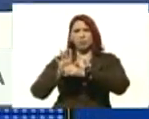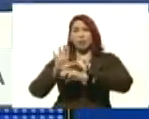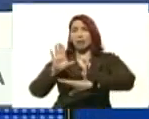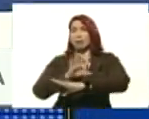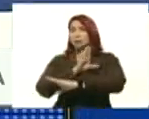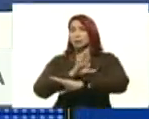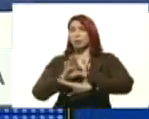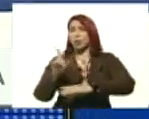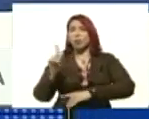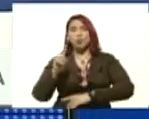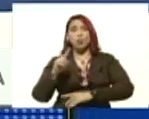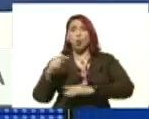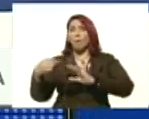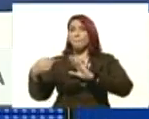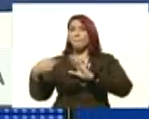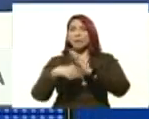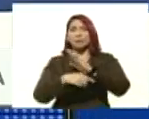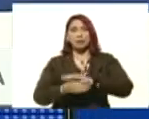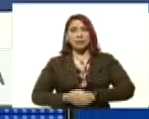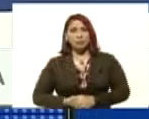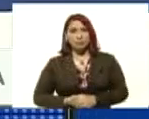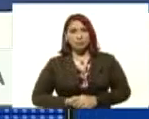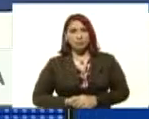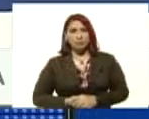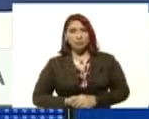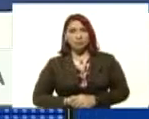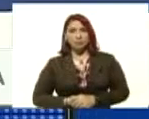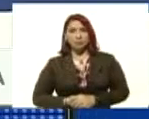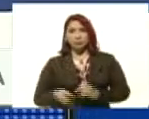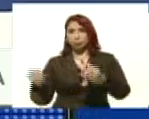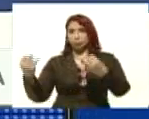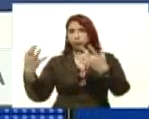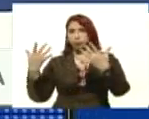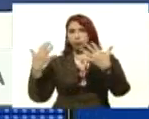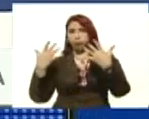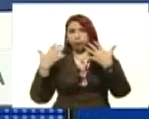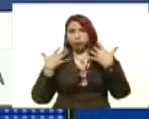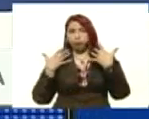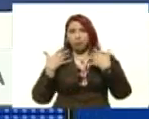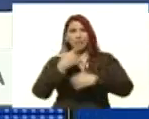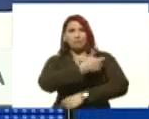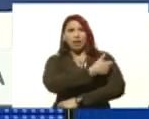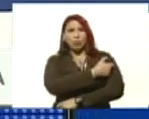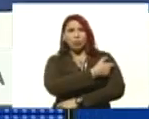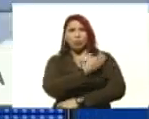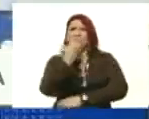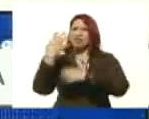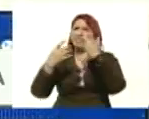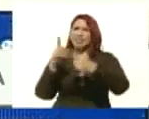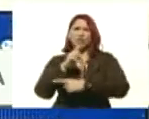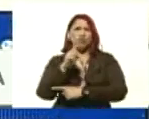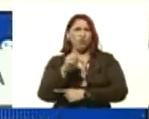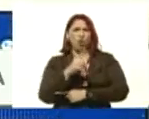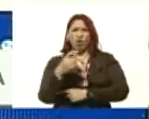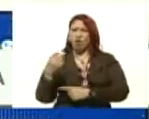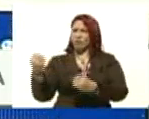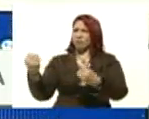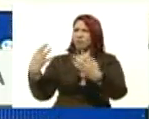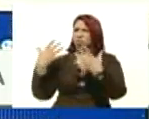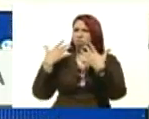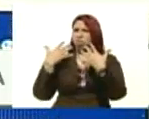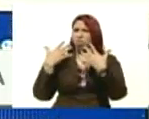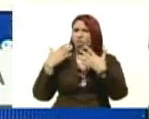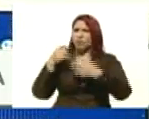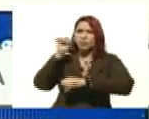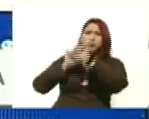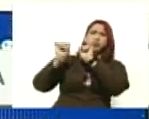aquella, no pasarán al coronavirus. La vacuna le grita, no pasarás, y lo para.